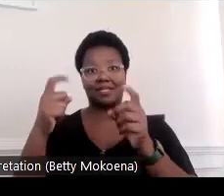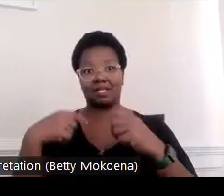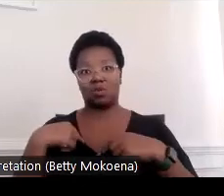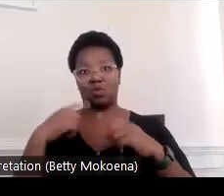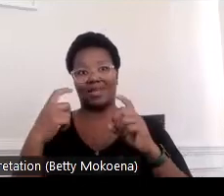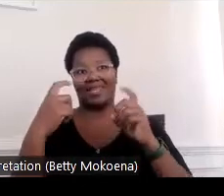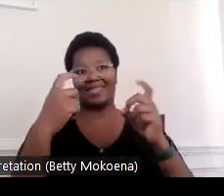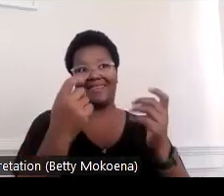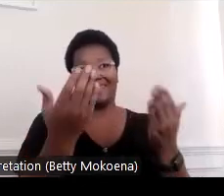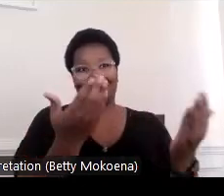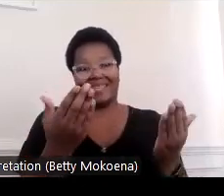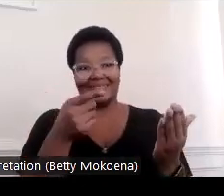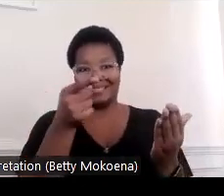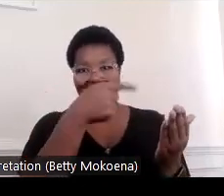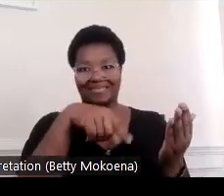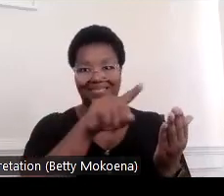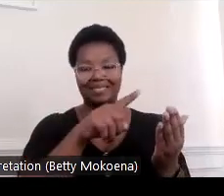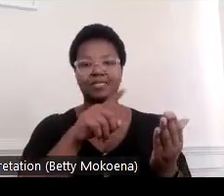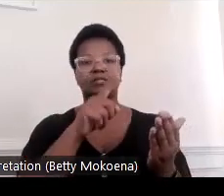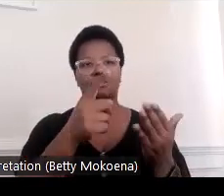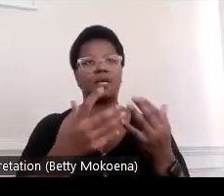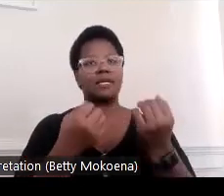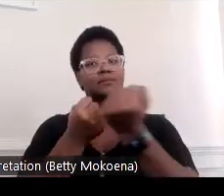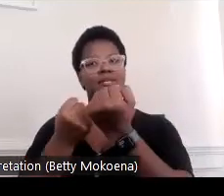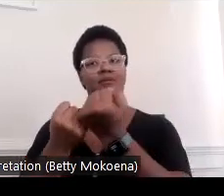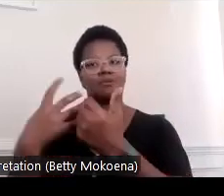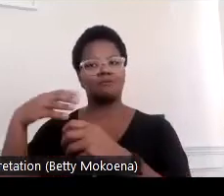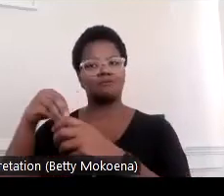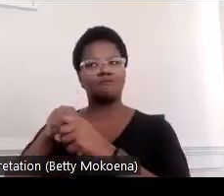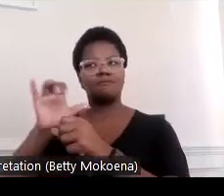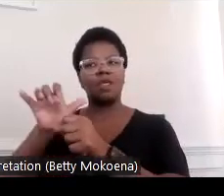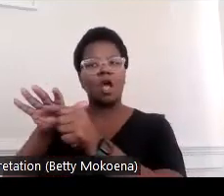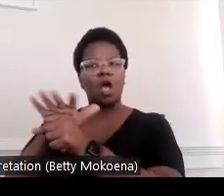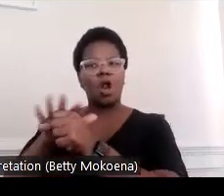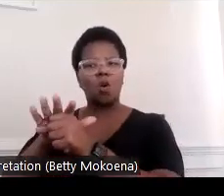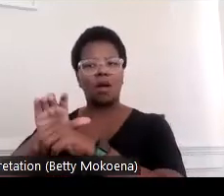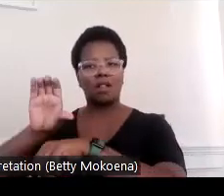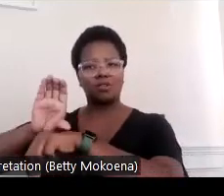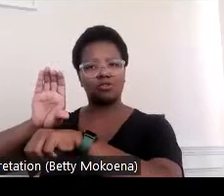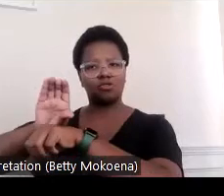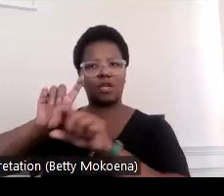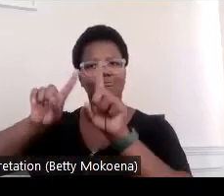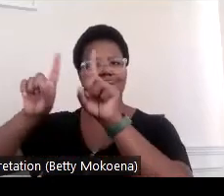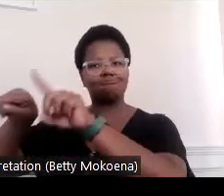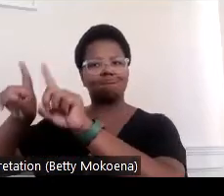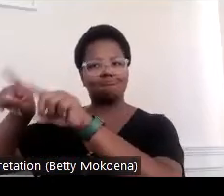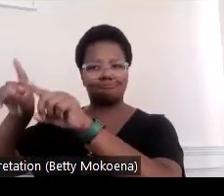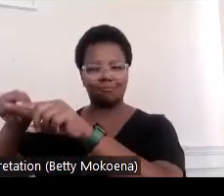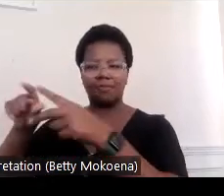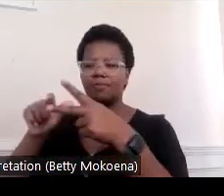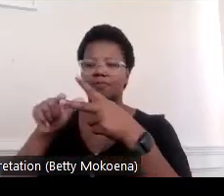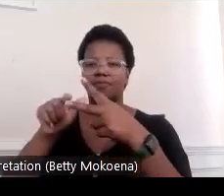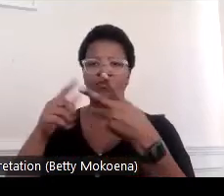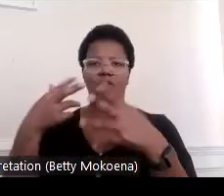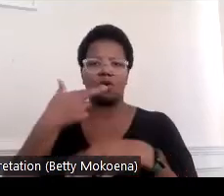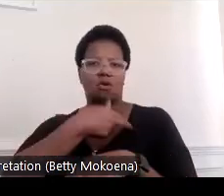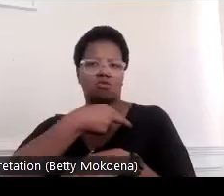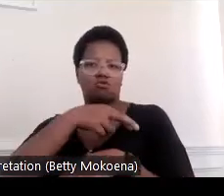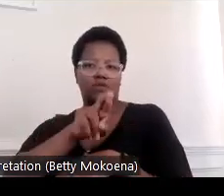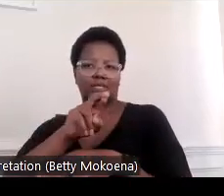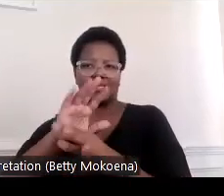verdad pueda recibir soporte o apoyo en actividad locales por ejemplo después de la iglesia